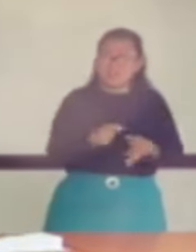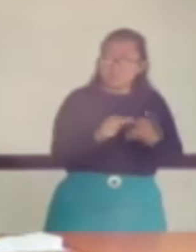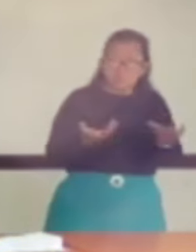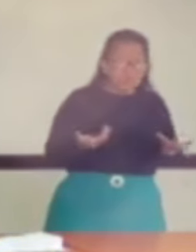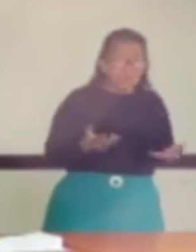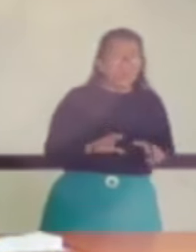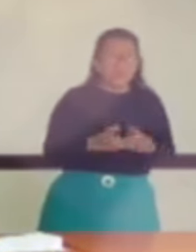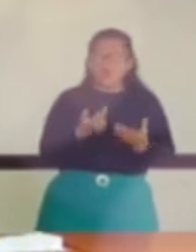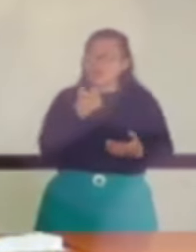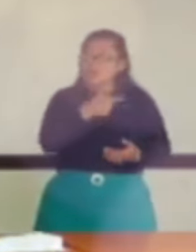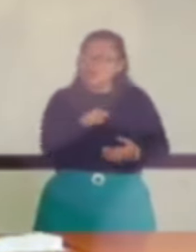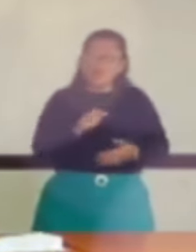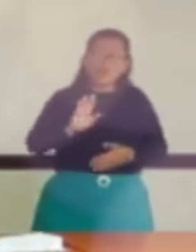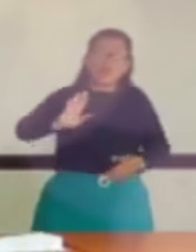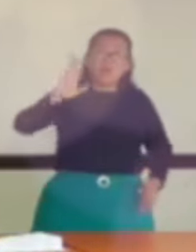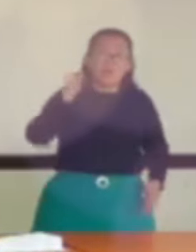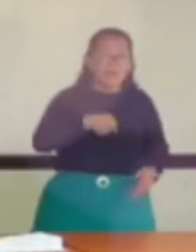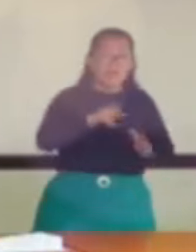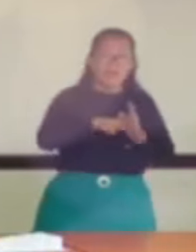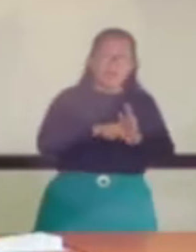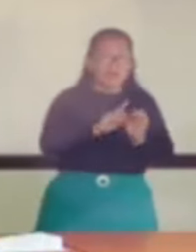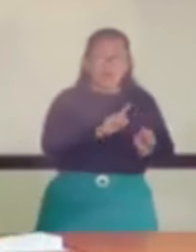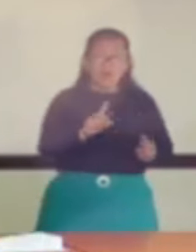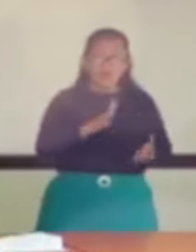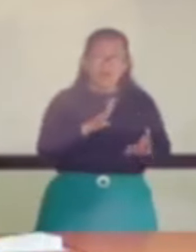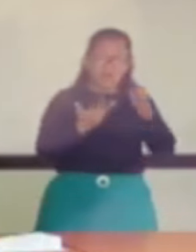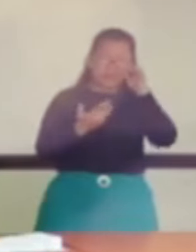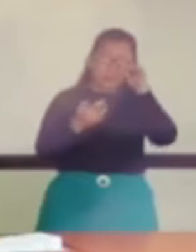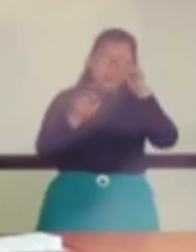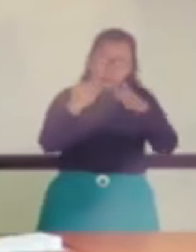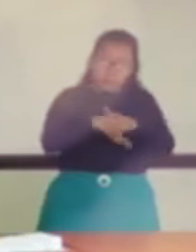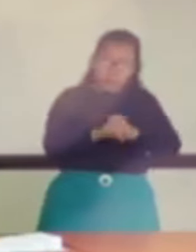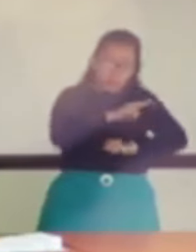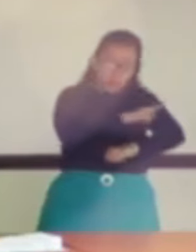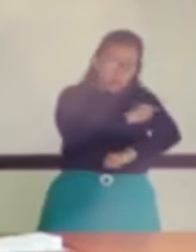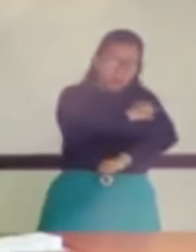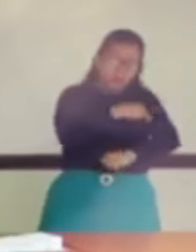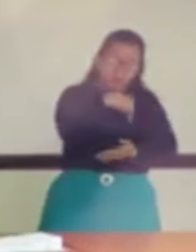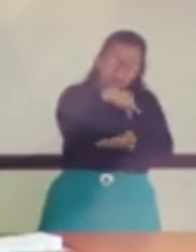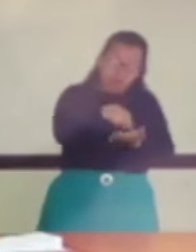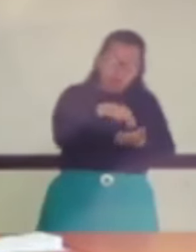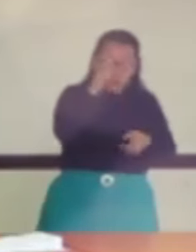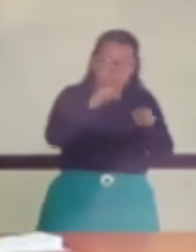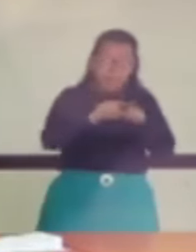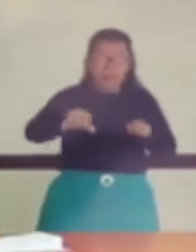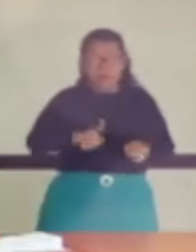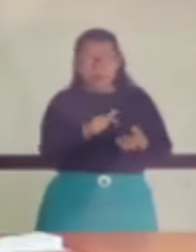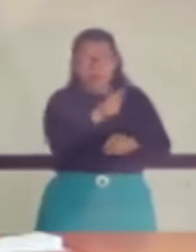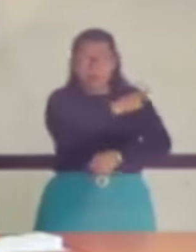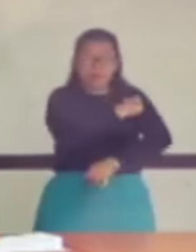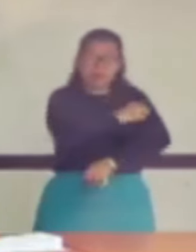ocurrir tanto en el Hospital Nacional como en el resto del país? Porque al final de cuentas, si hablamos de que